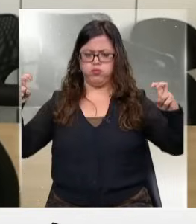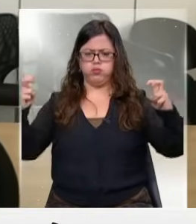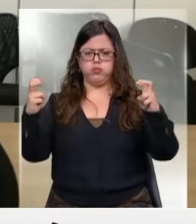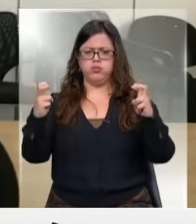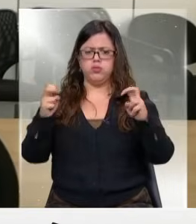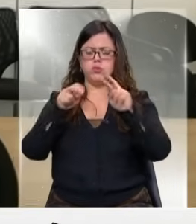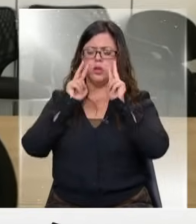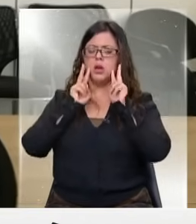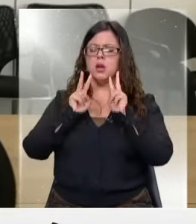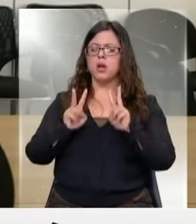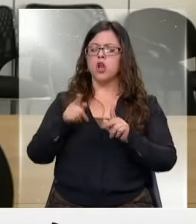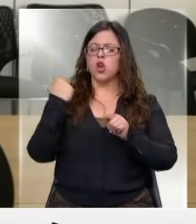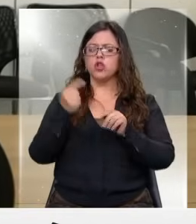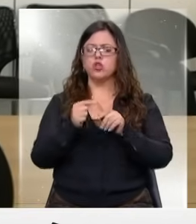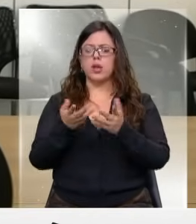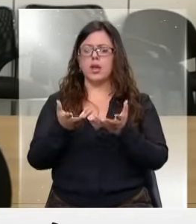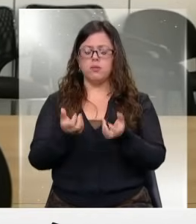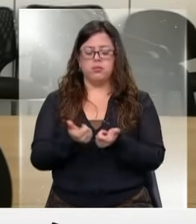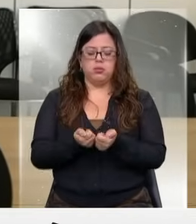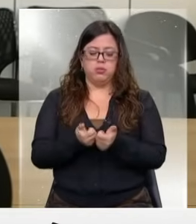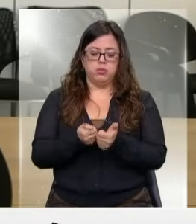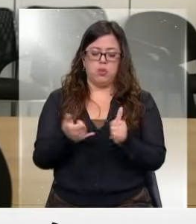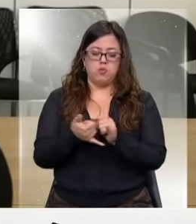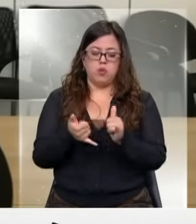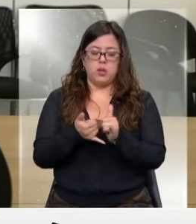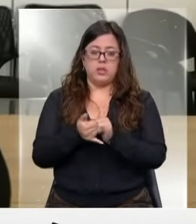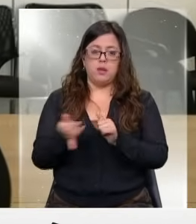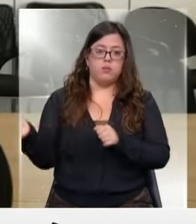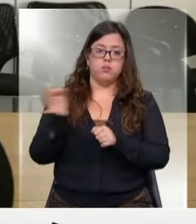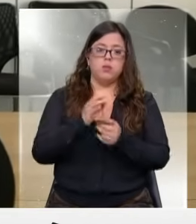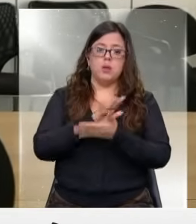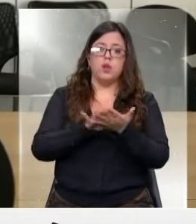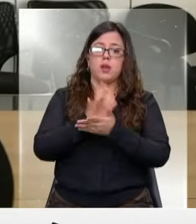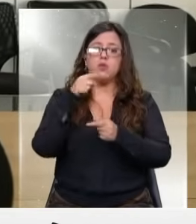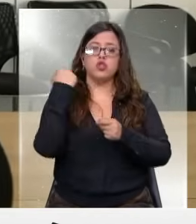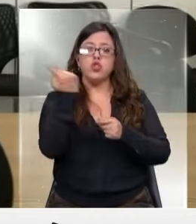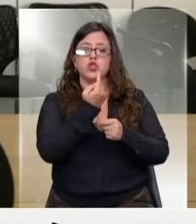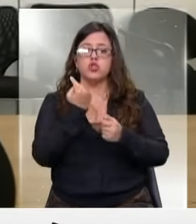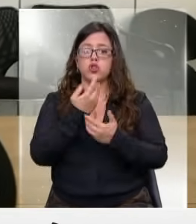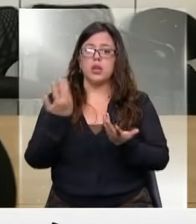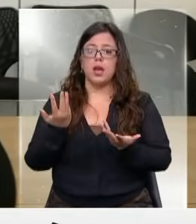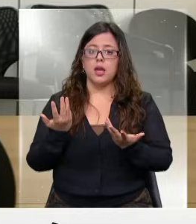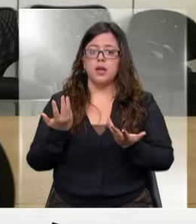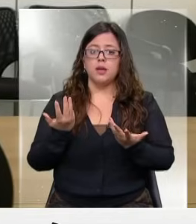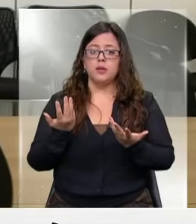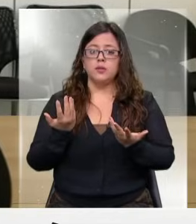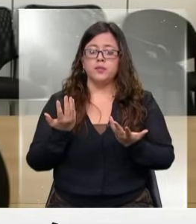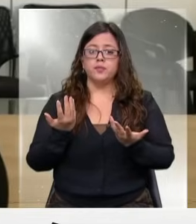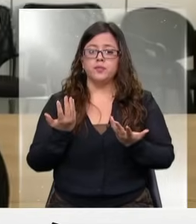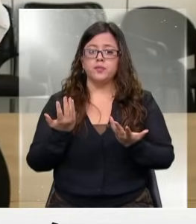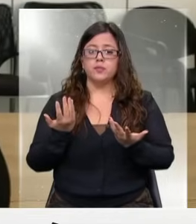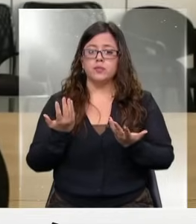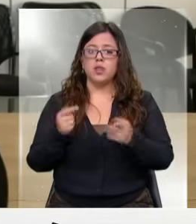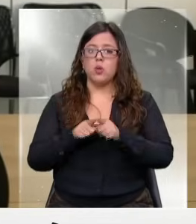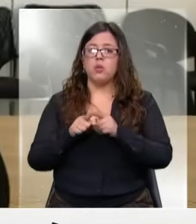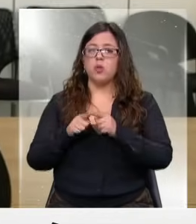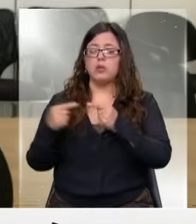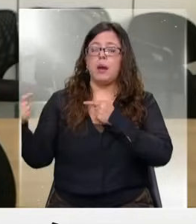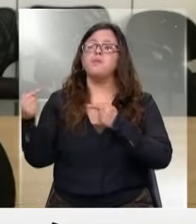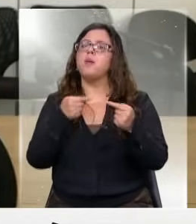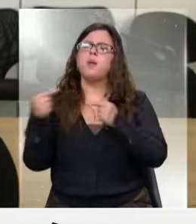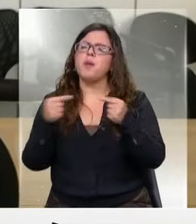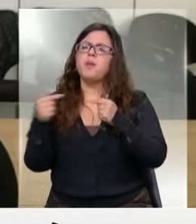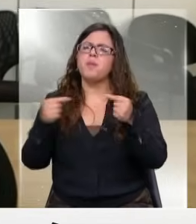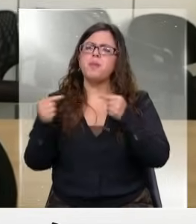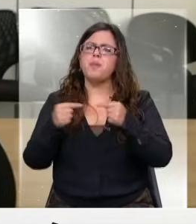mirando lo que uno escribía por WhatsApp, lo que decía, y de repente si uno se ponía muy, muy, muy discutidor